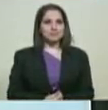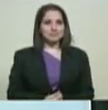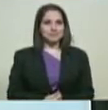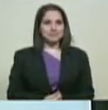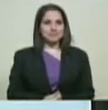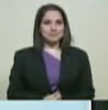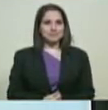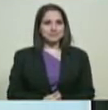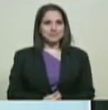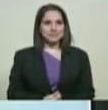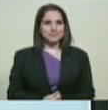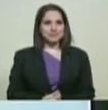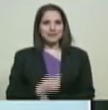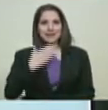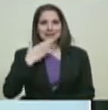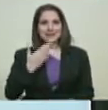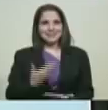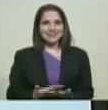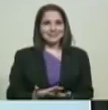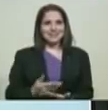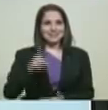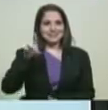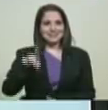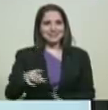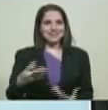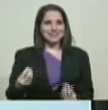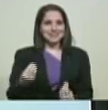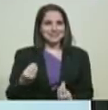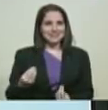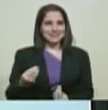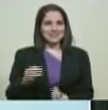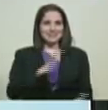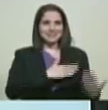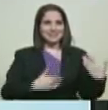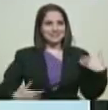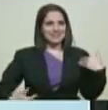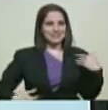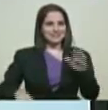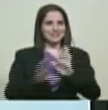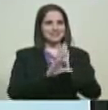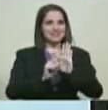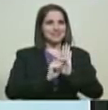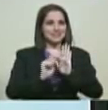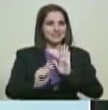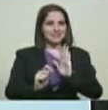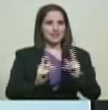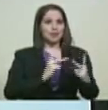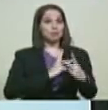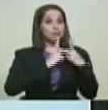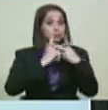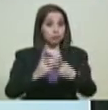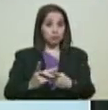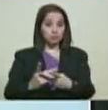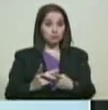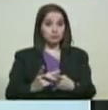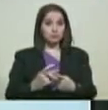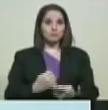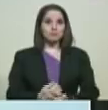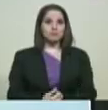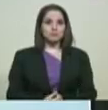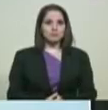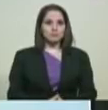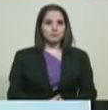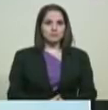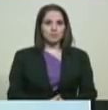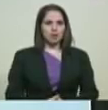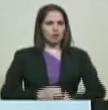Y gracias también, lo digo como presidente constitucional, por su valentía, por